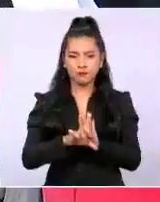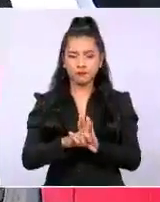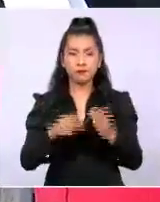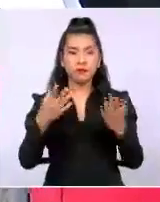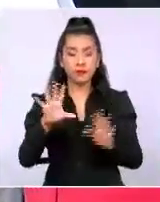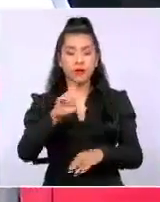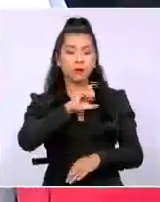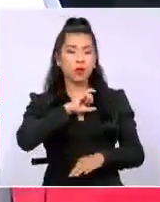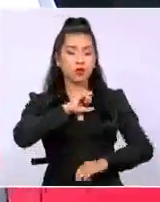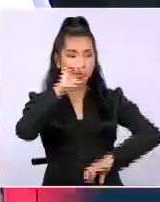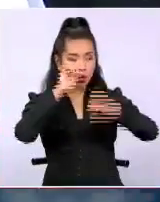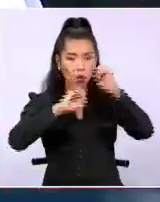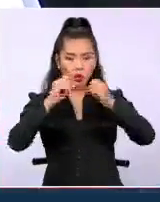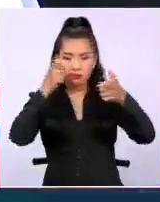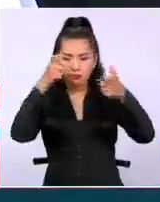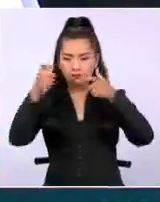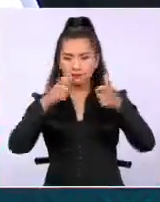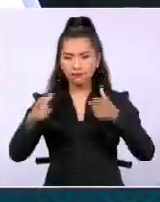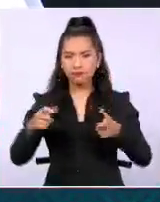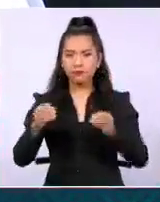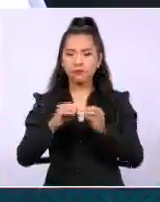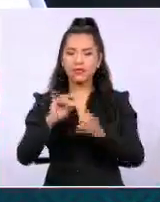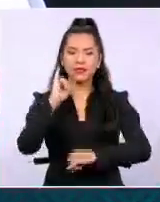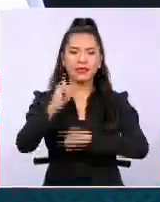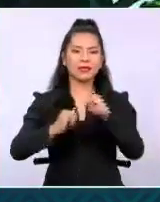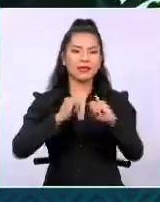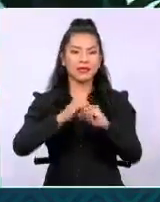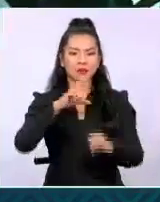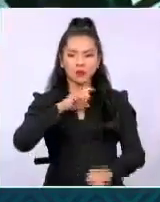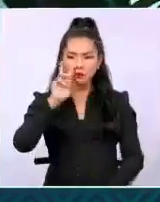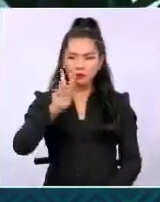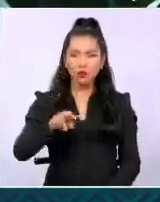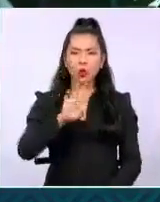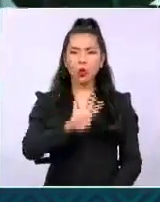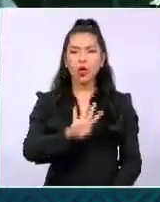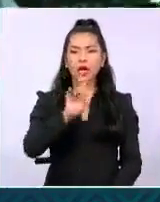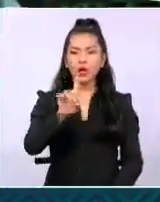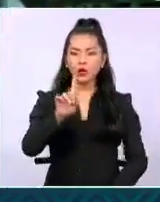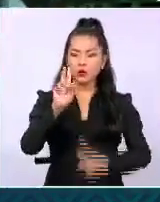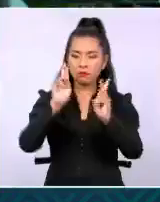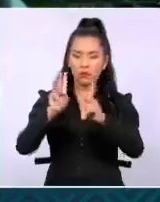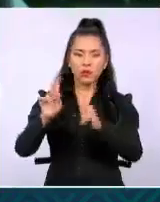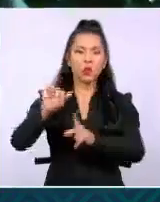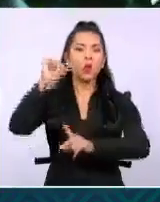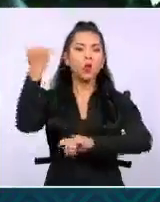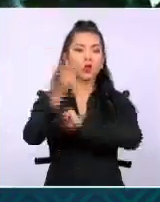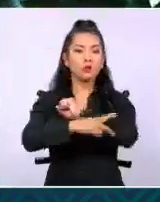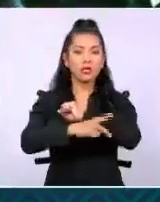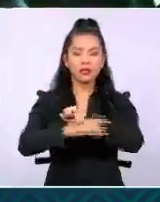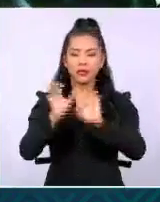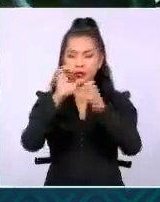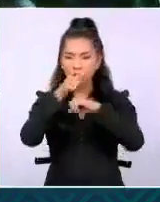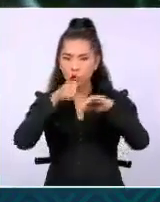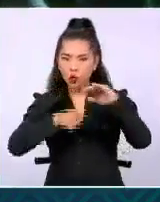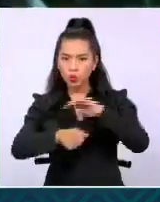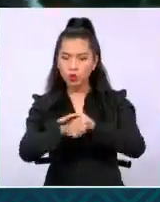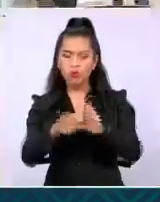que realiza la policía en Oruro, la dirección de Interpol encontró a 41 extranjeros que eran transportados en un bus de